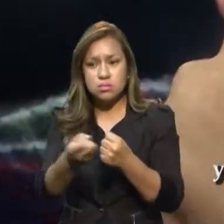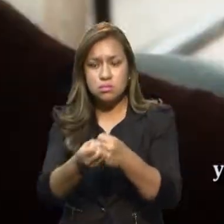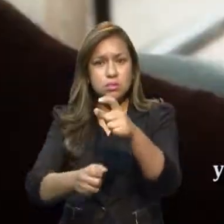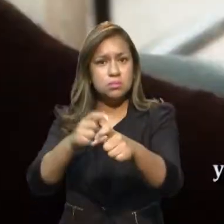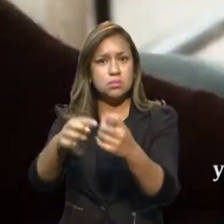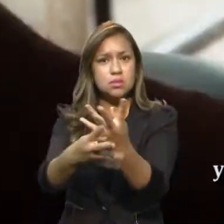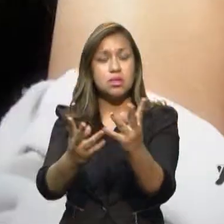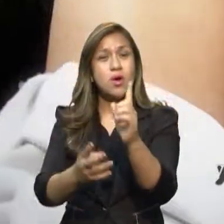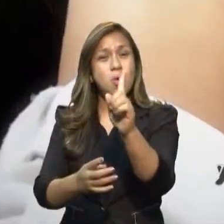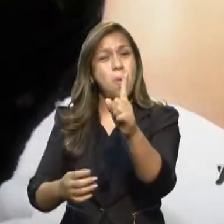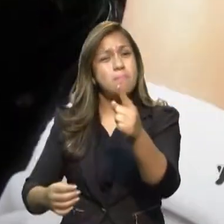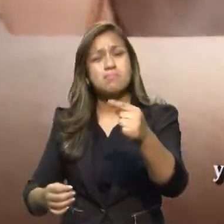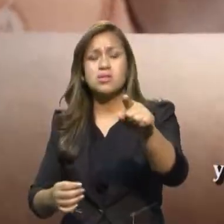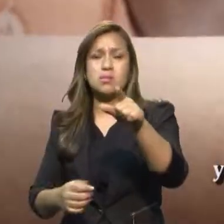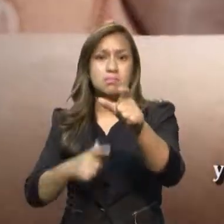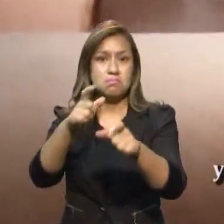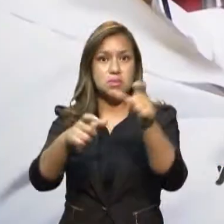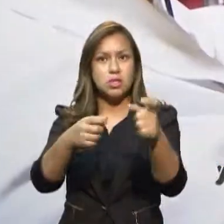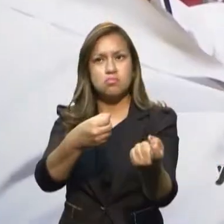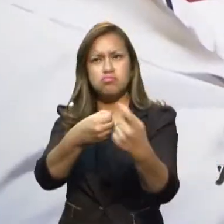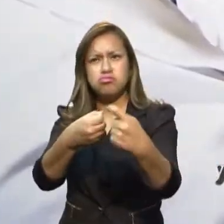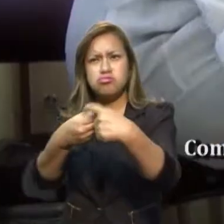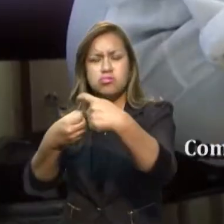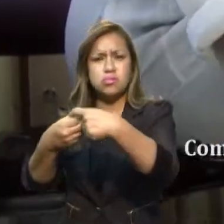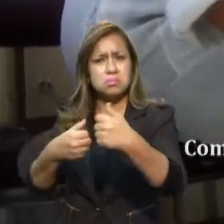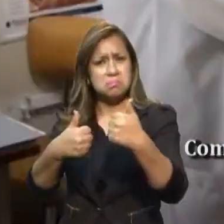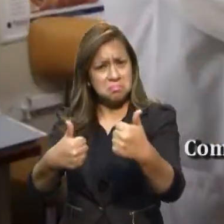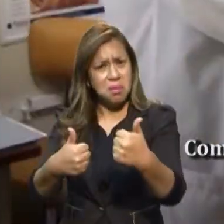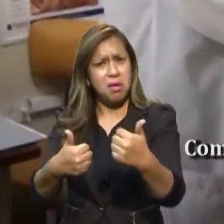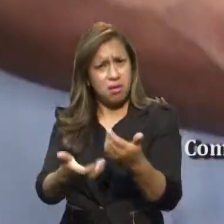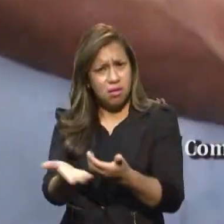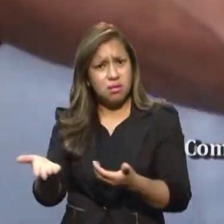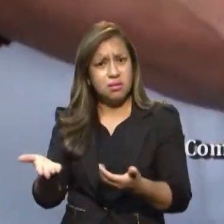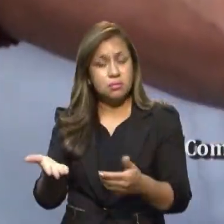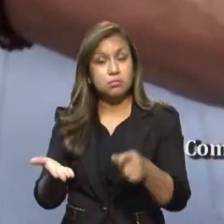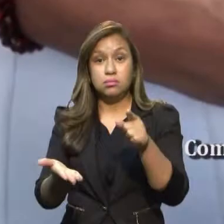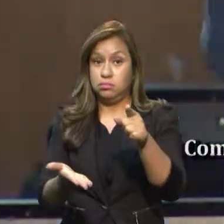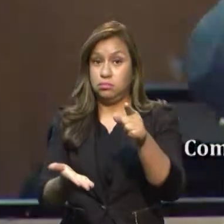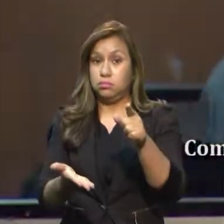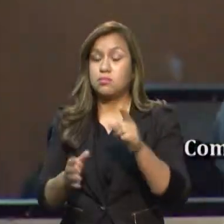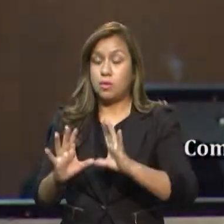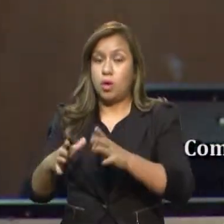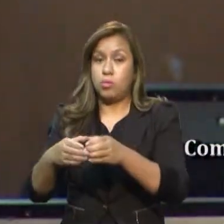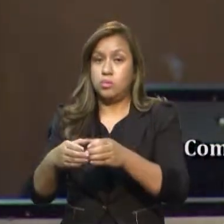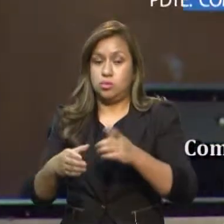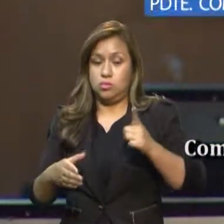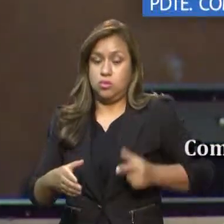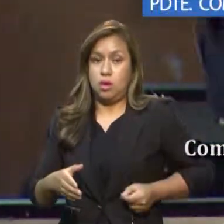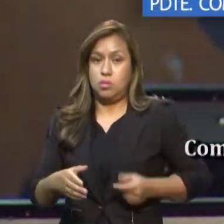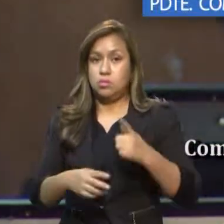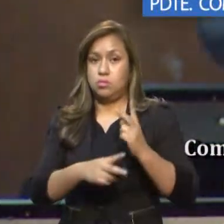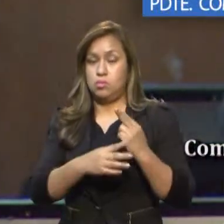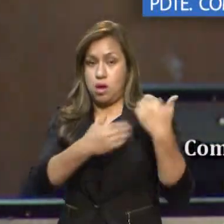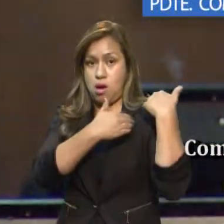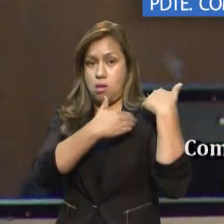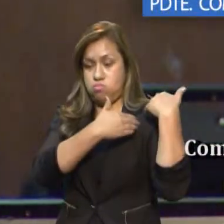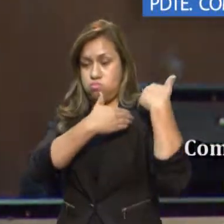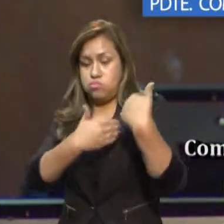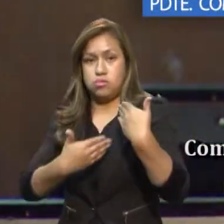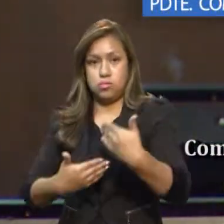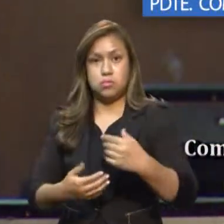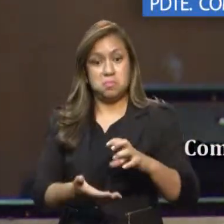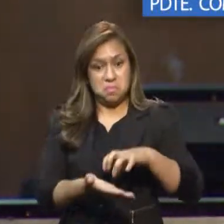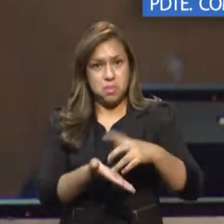cerca de 1 millón de usuarios que son parte de esta actividad. Y lo que sí tenemos que garantizar como Comisión de